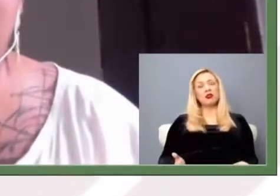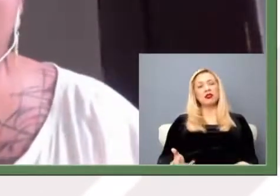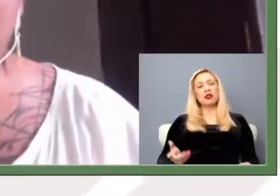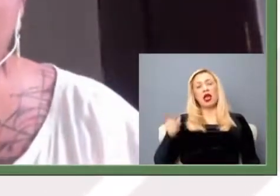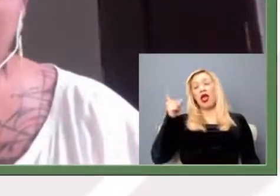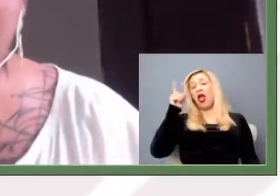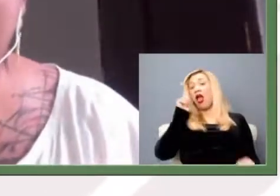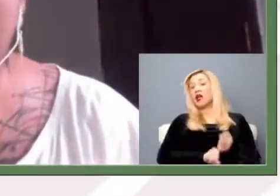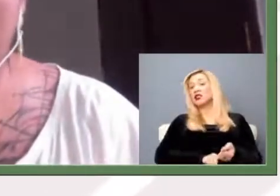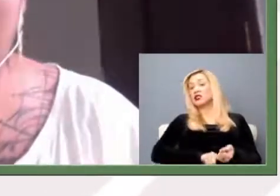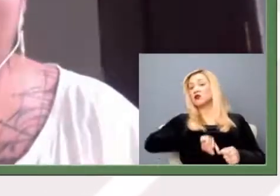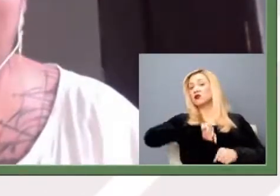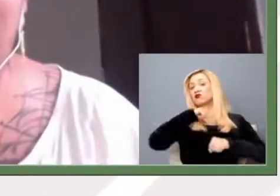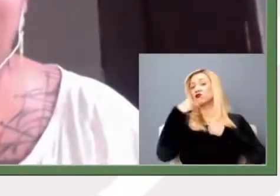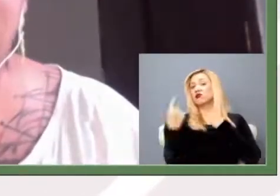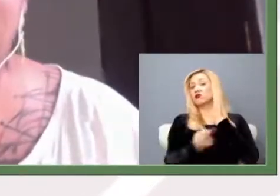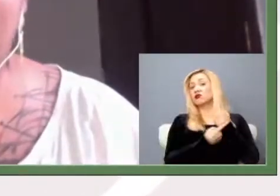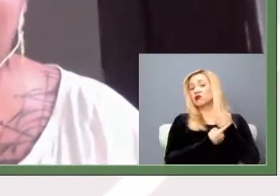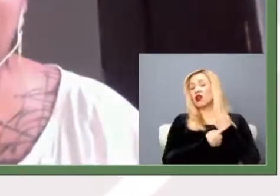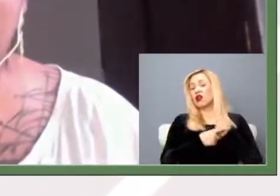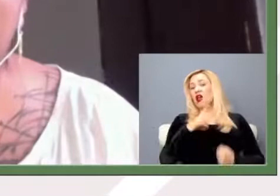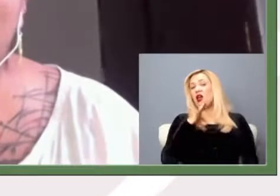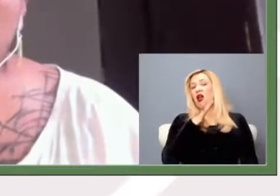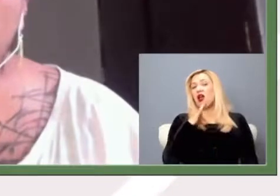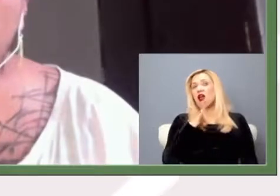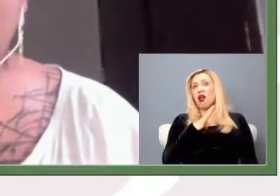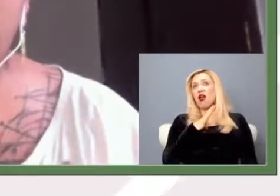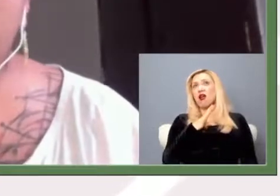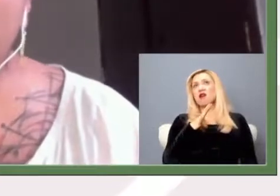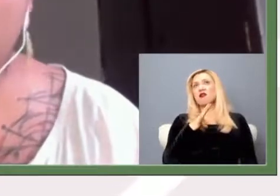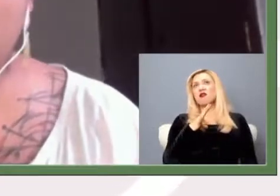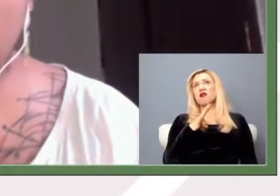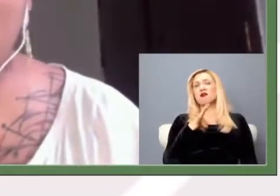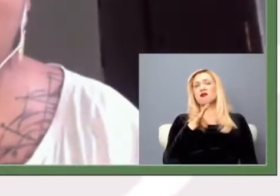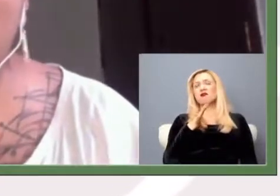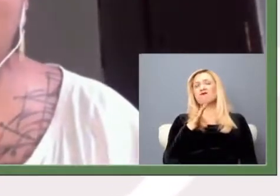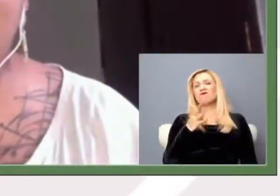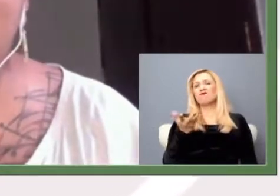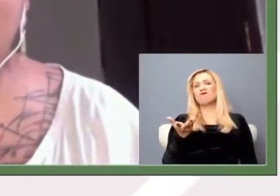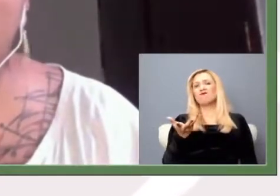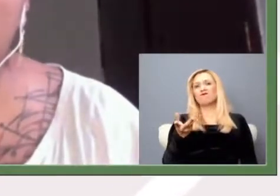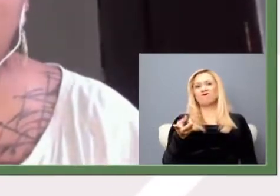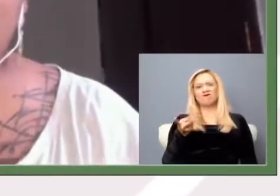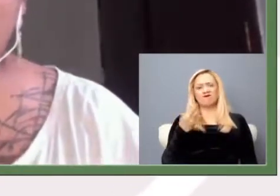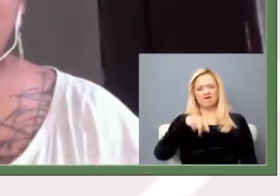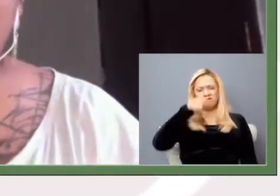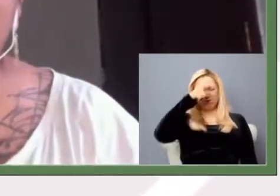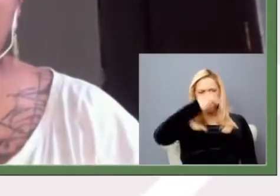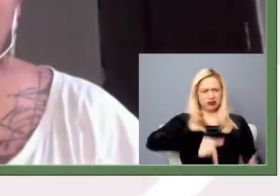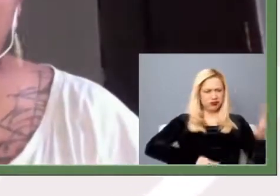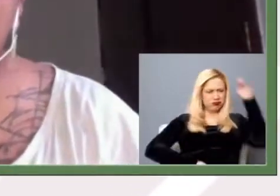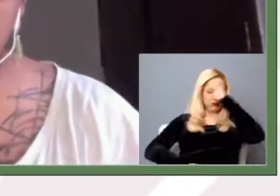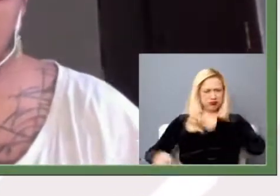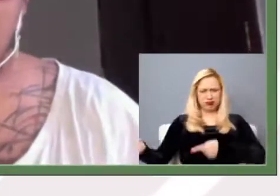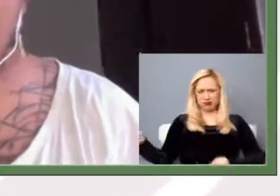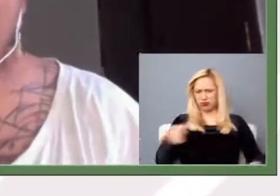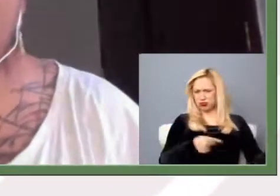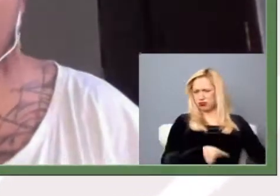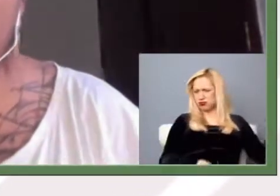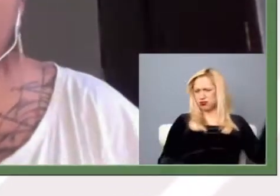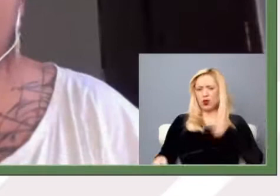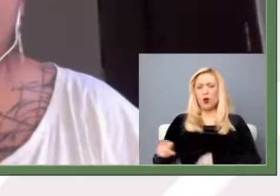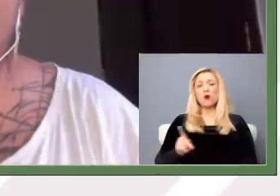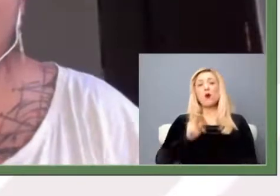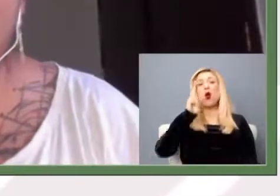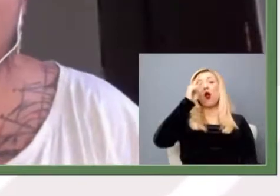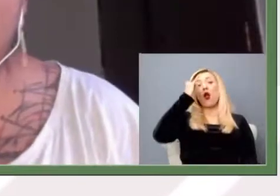en estructuras que se han superpuesto a partir de un discurso de salud,